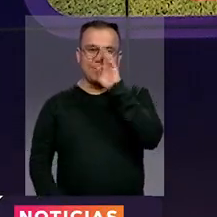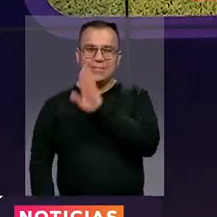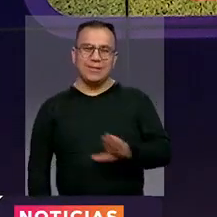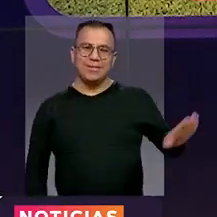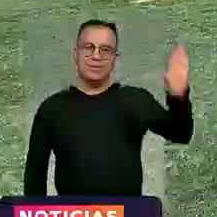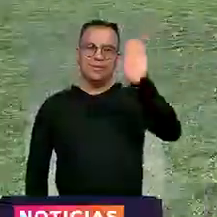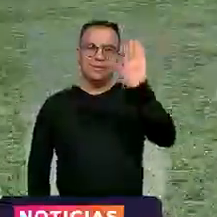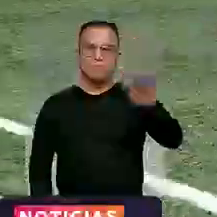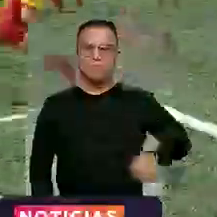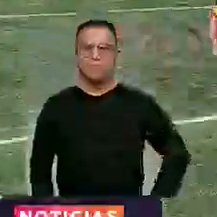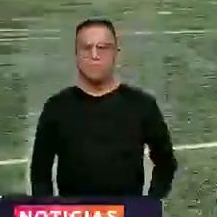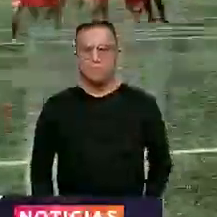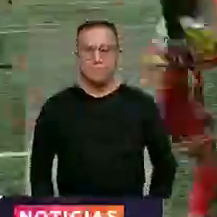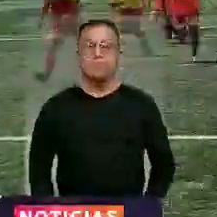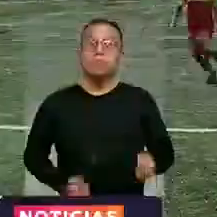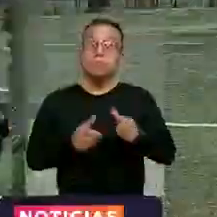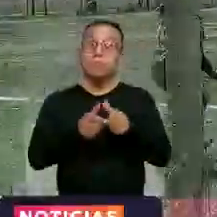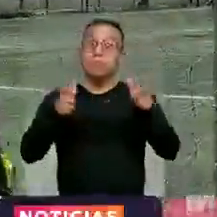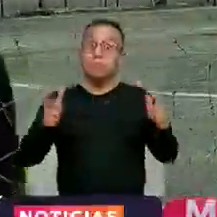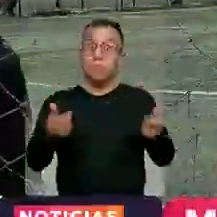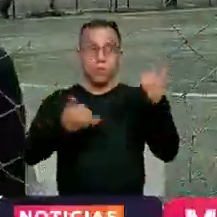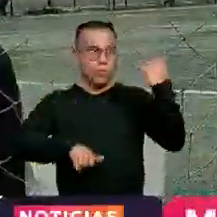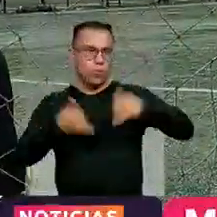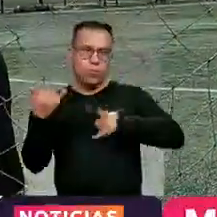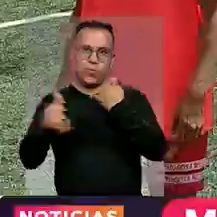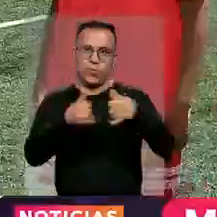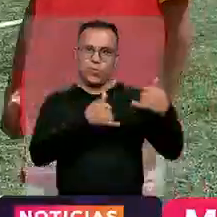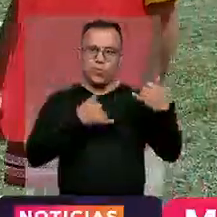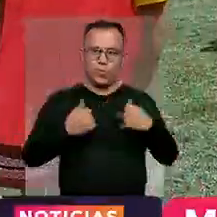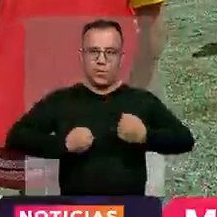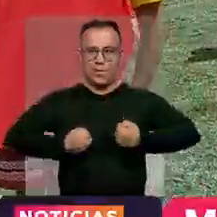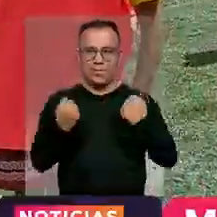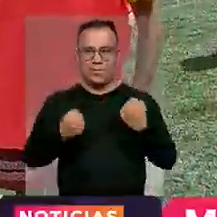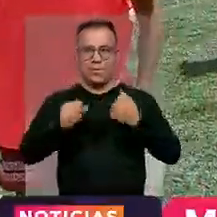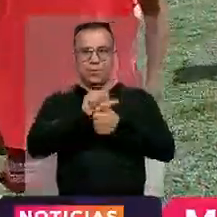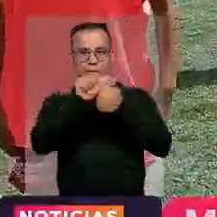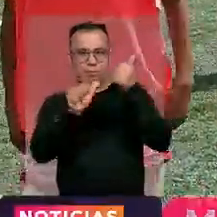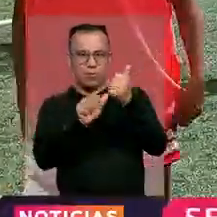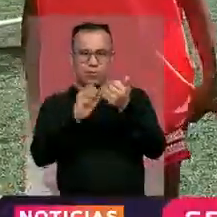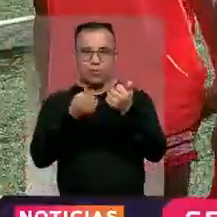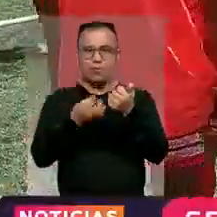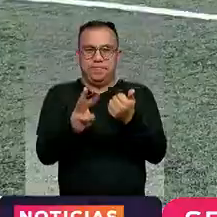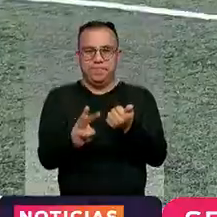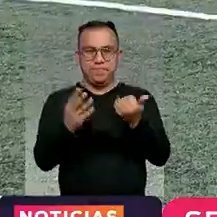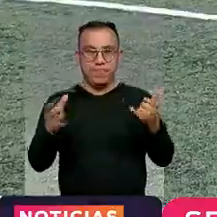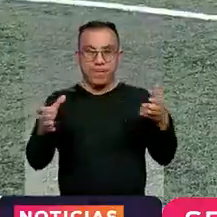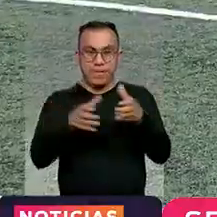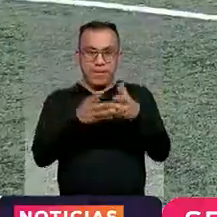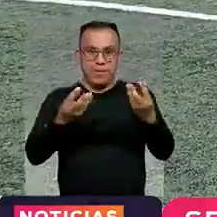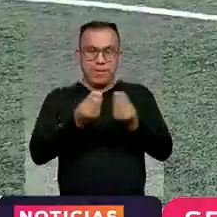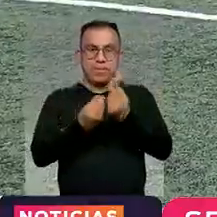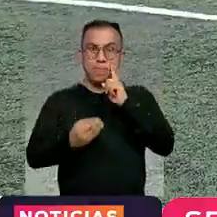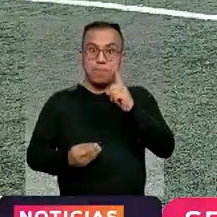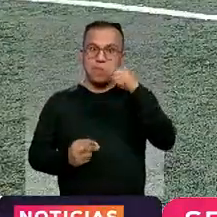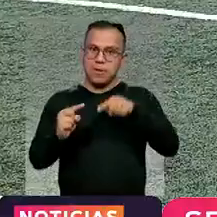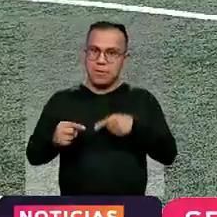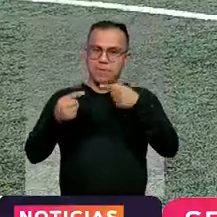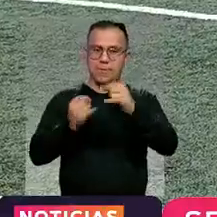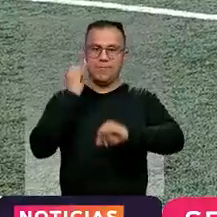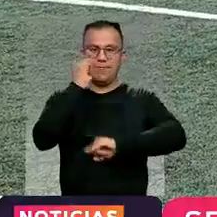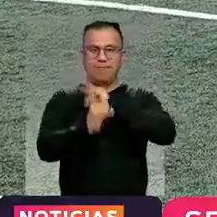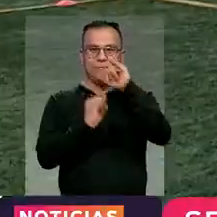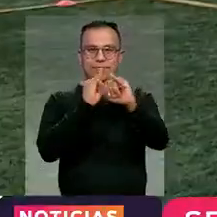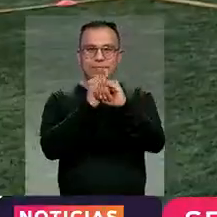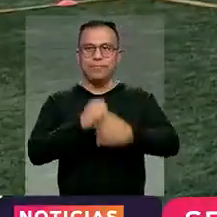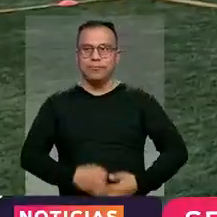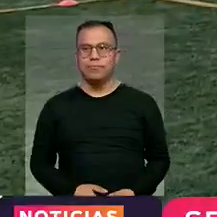nacionales. Para la mayoría de las jugadoras de la selección Bogotá Sub-13, la Liga Evolución Conmebol será su primera salida